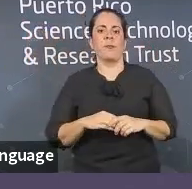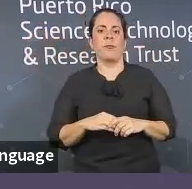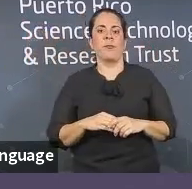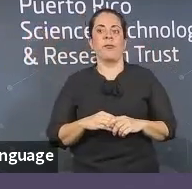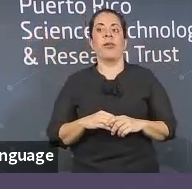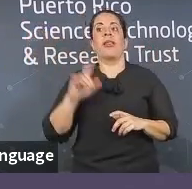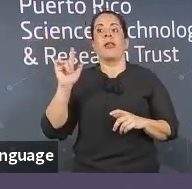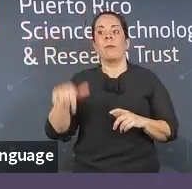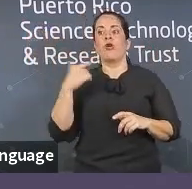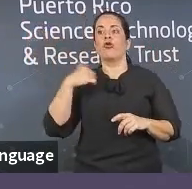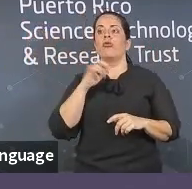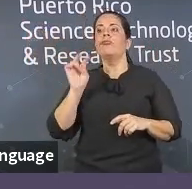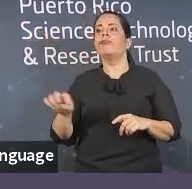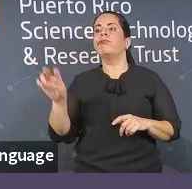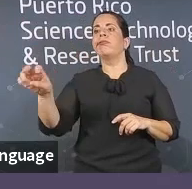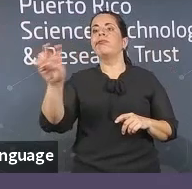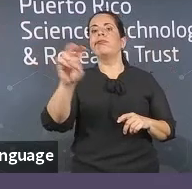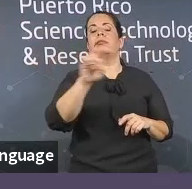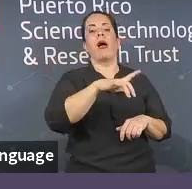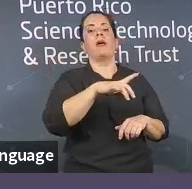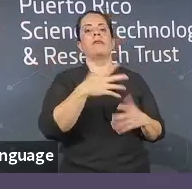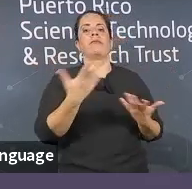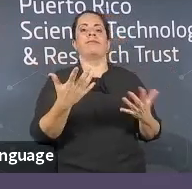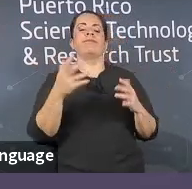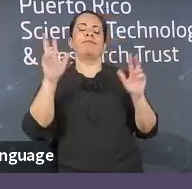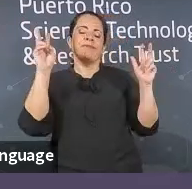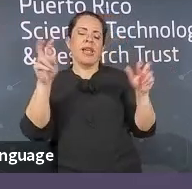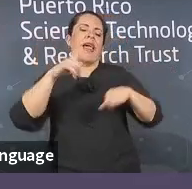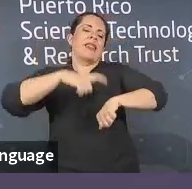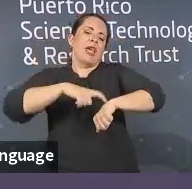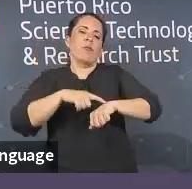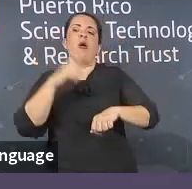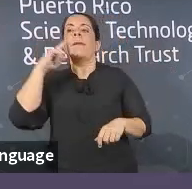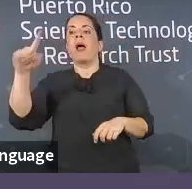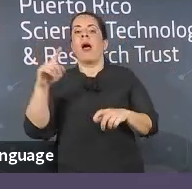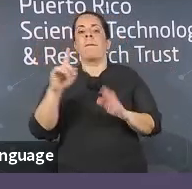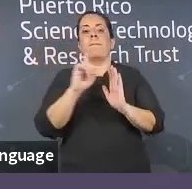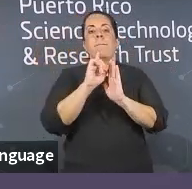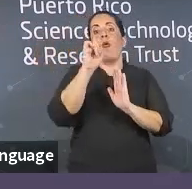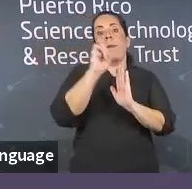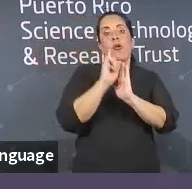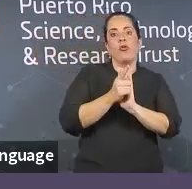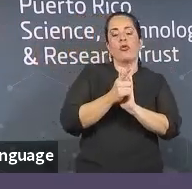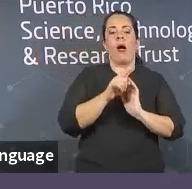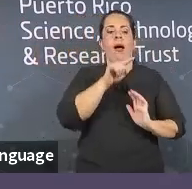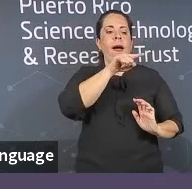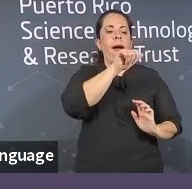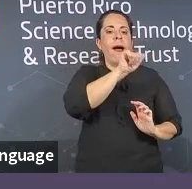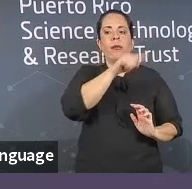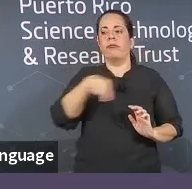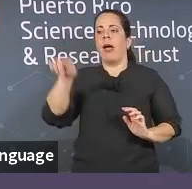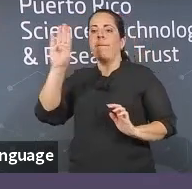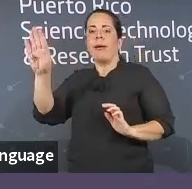un recorrido. Hacemos un recorrido en tiempo, digamos, nos tomamos un minuto para caminar de punto A a punto B, sabemos la